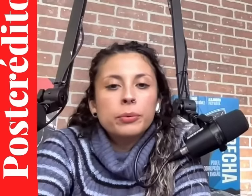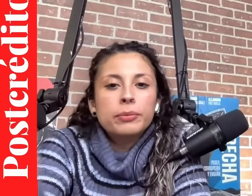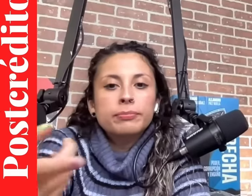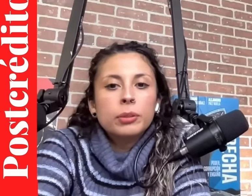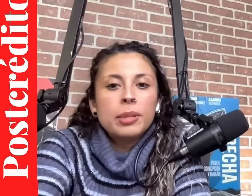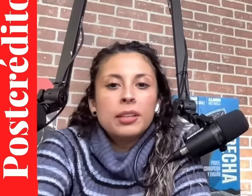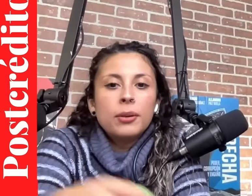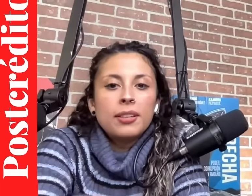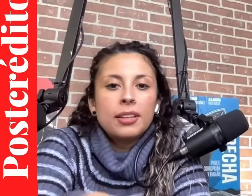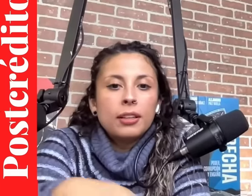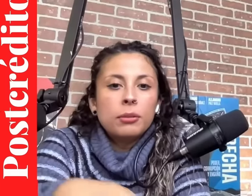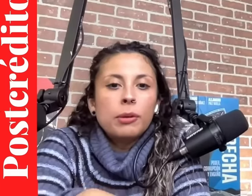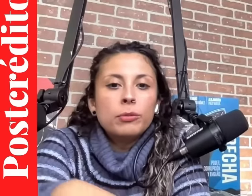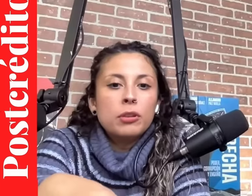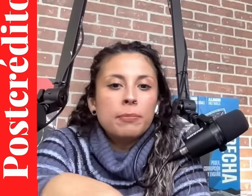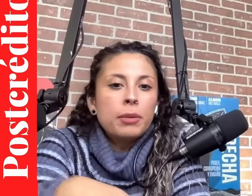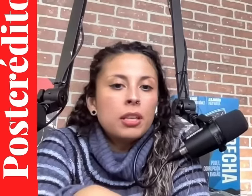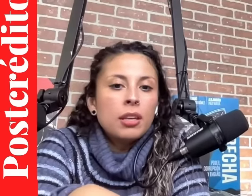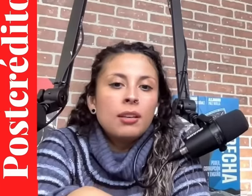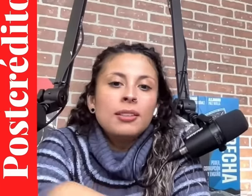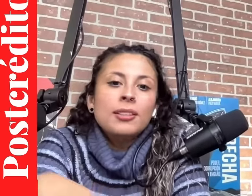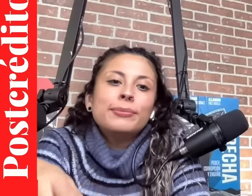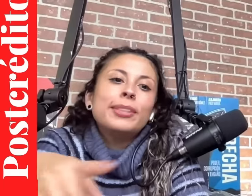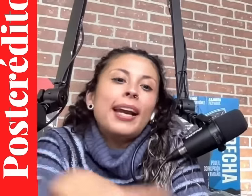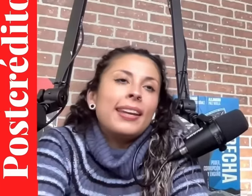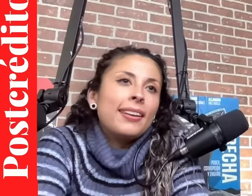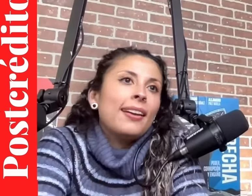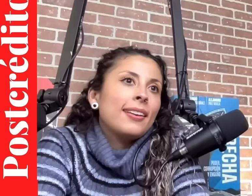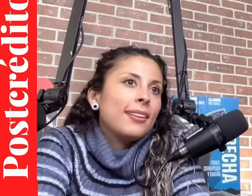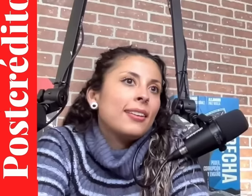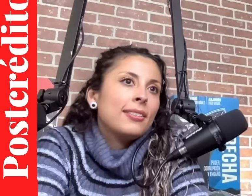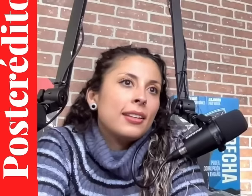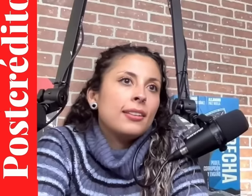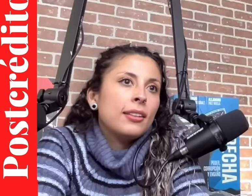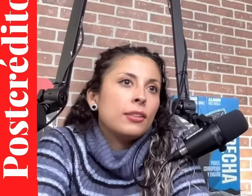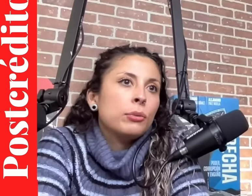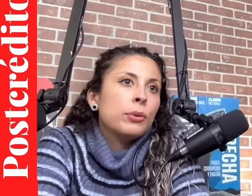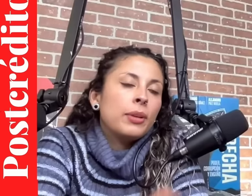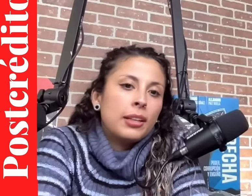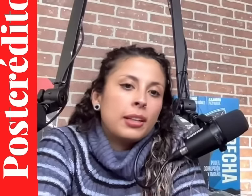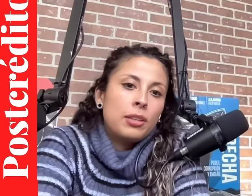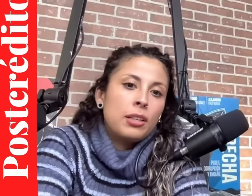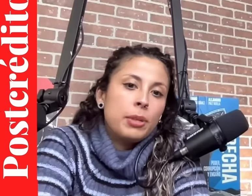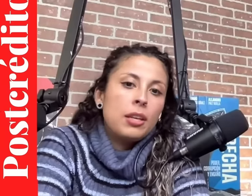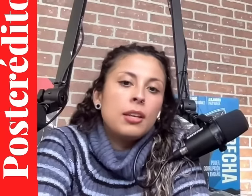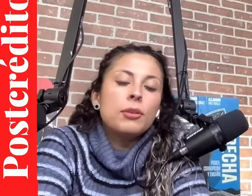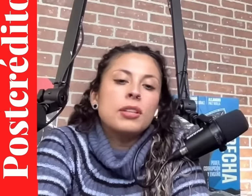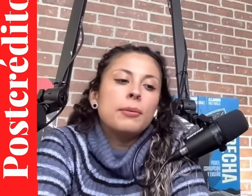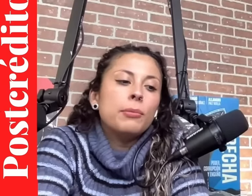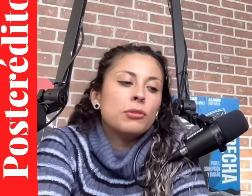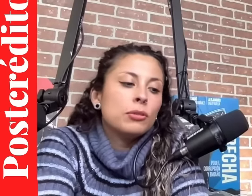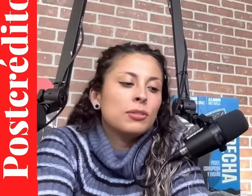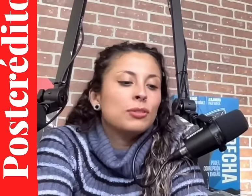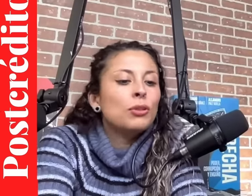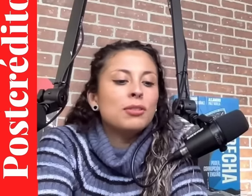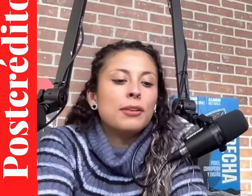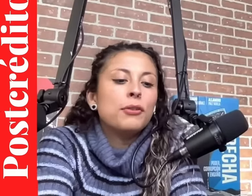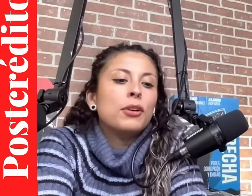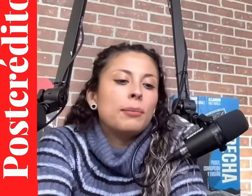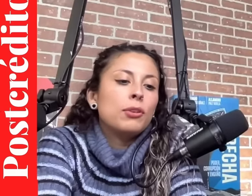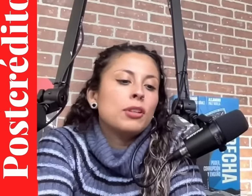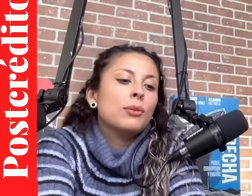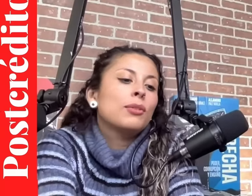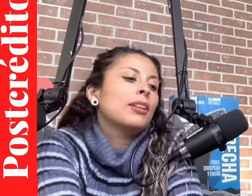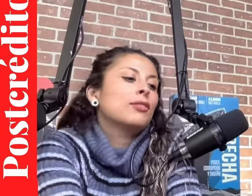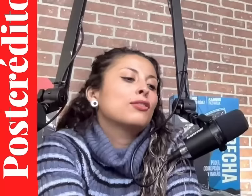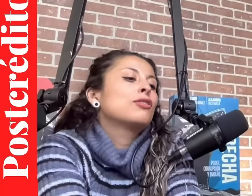estaba viendo como un comentario que decía que tomamos lo de pidid ya ahí ya en gente Así se subió una cápsula de pidid o sea vamos no